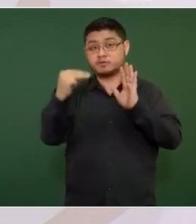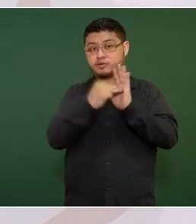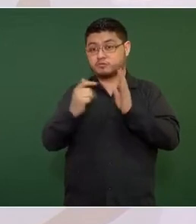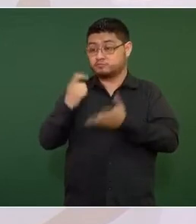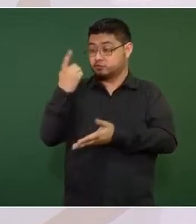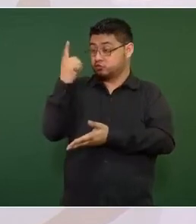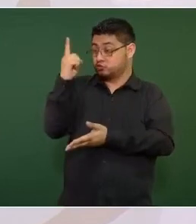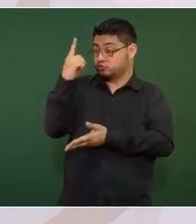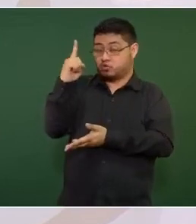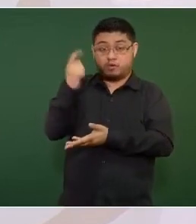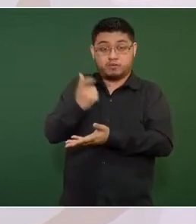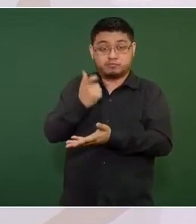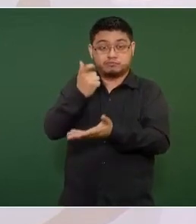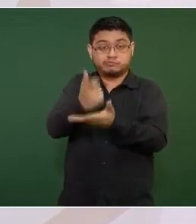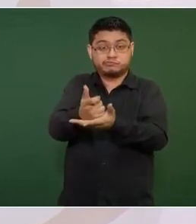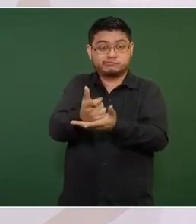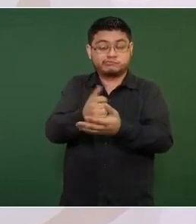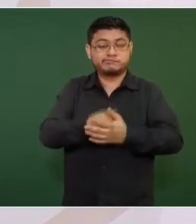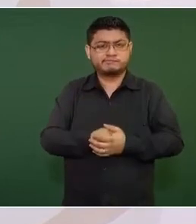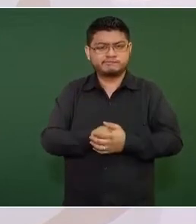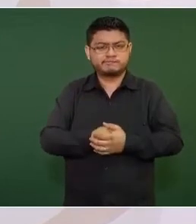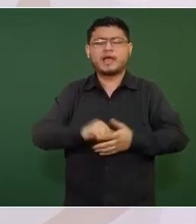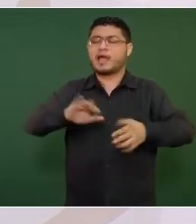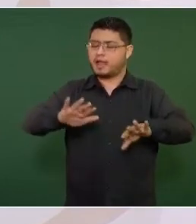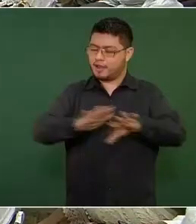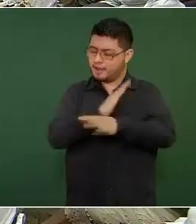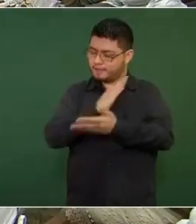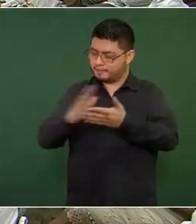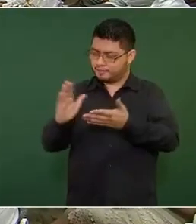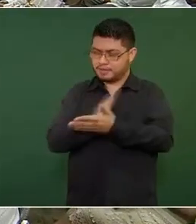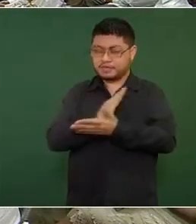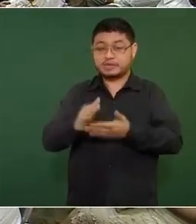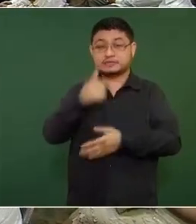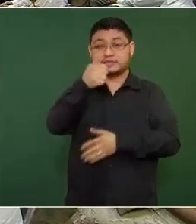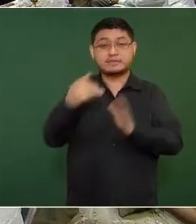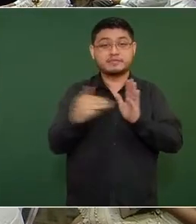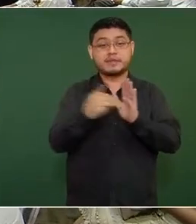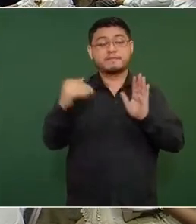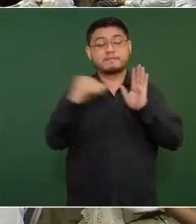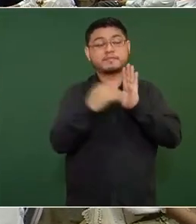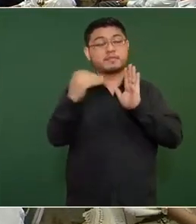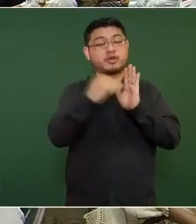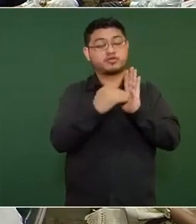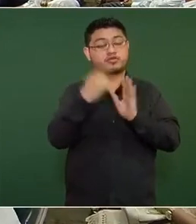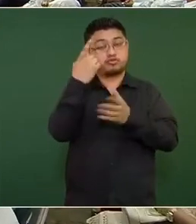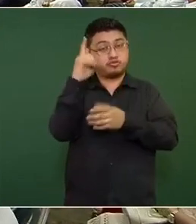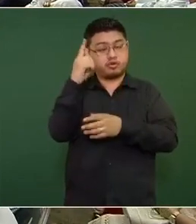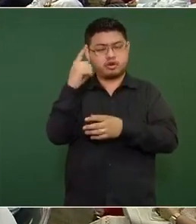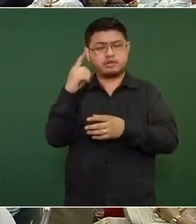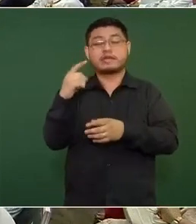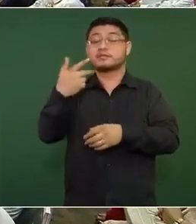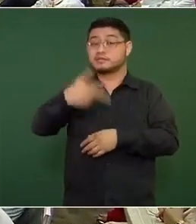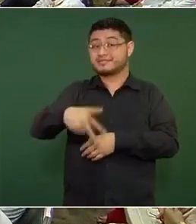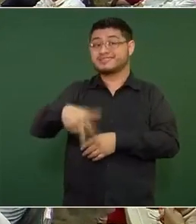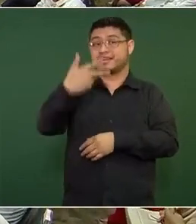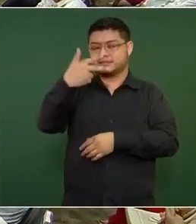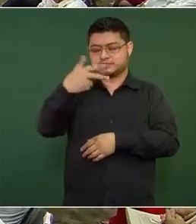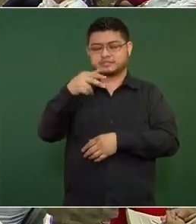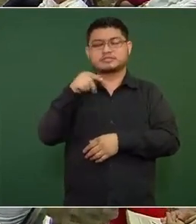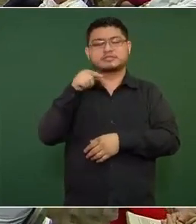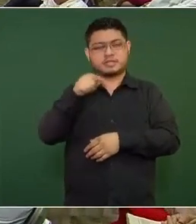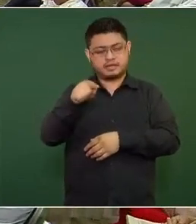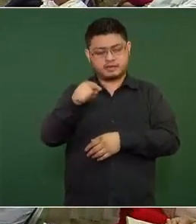9,500 millones de dólares. Además, compramos en 6,000 millones de dólares 13 plantas de generación de energía eléctrica a la